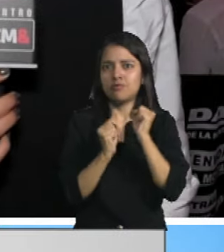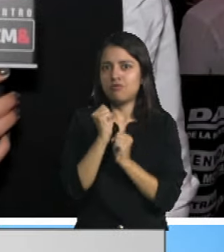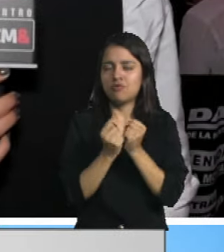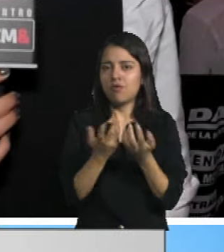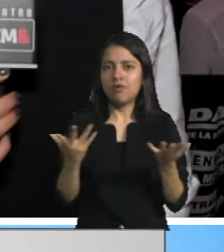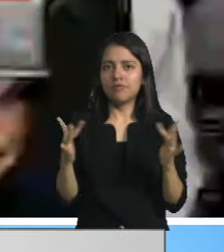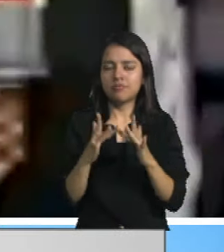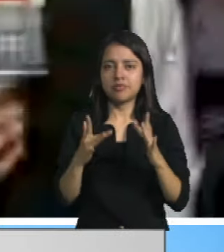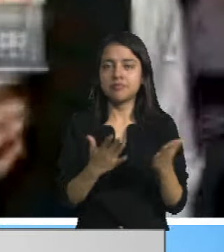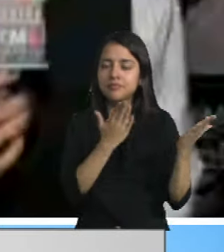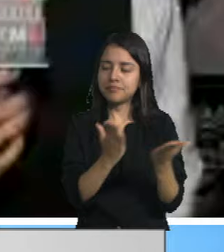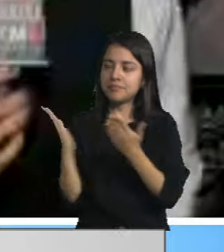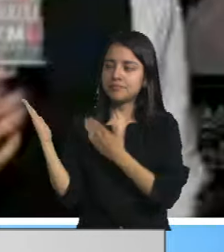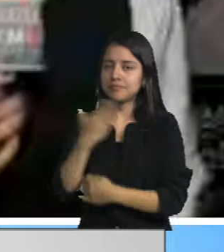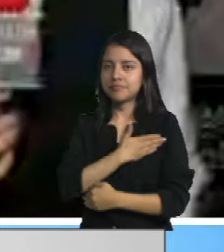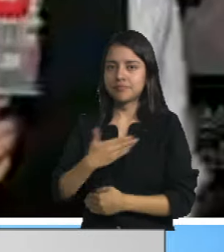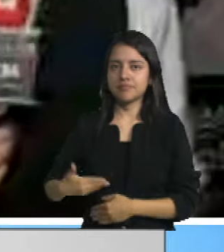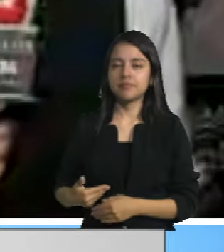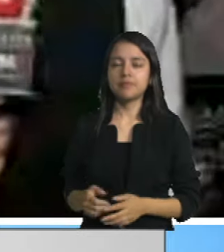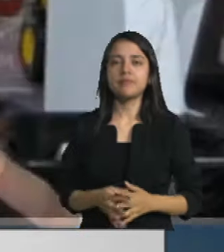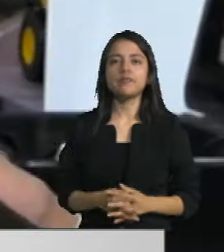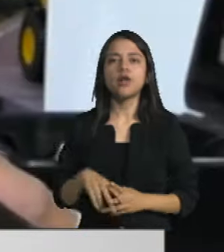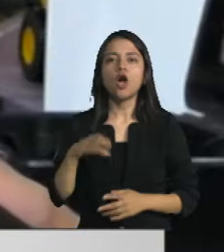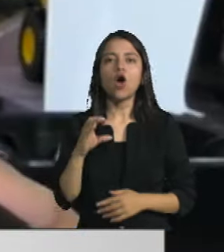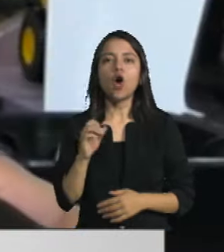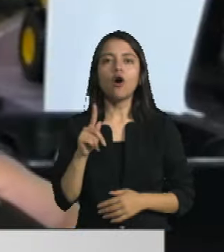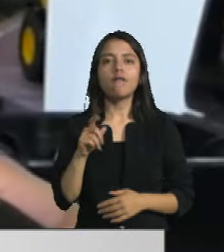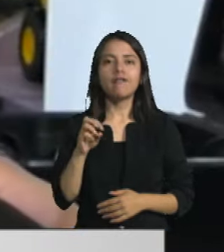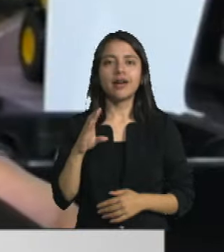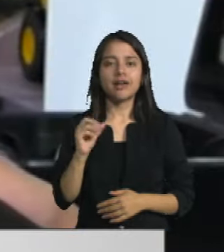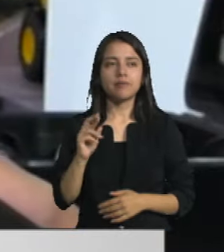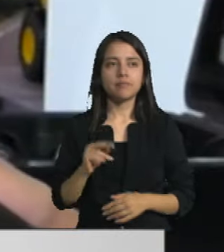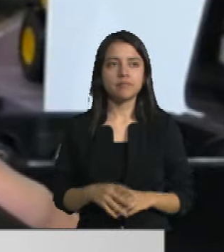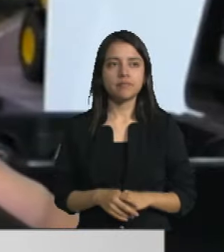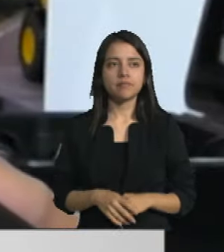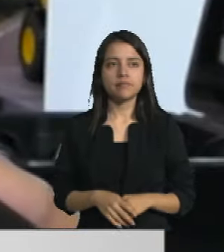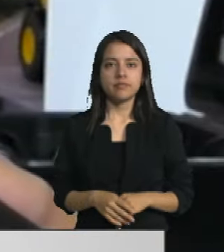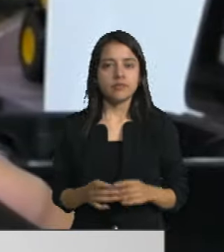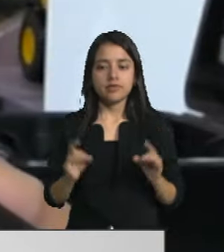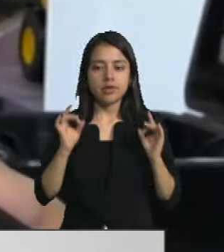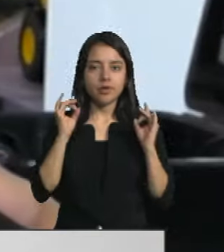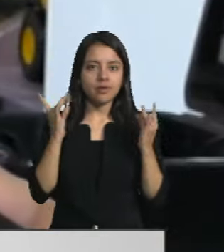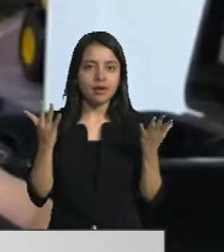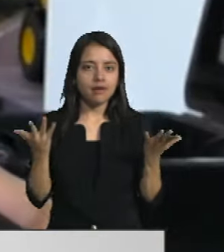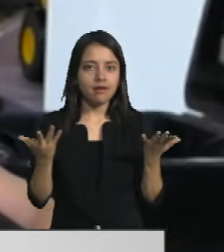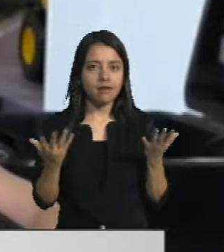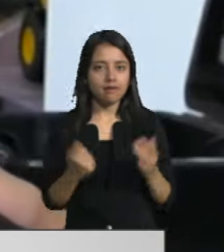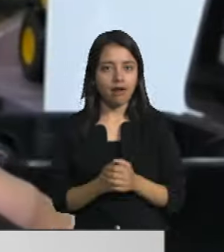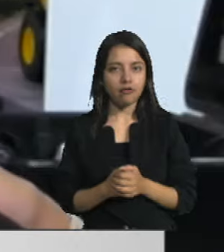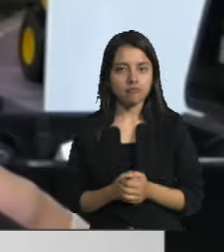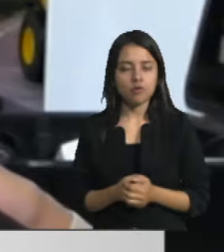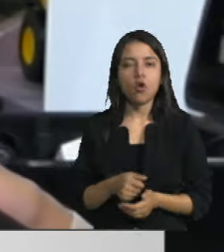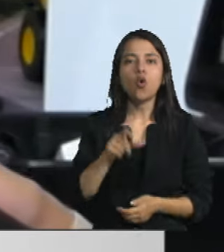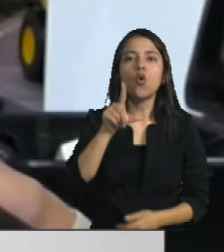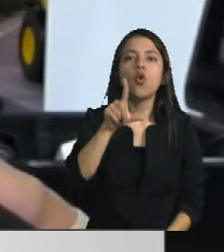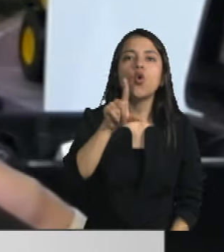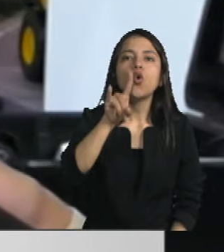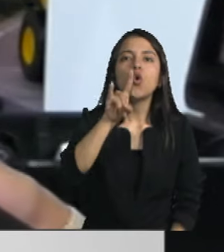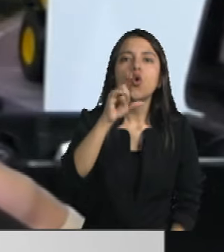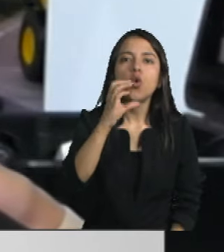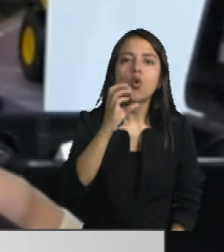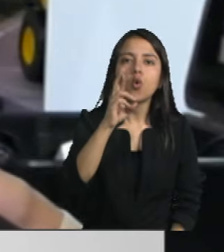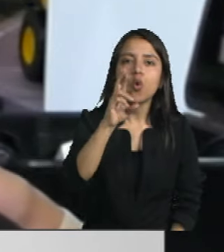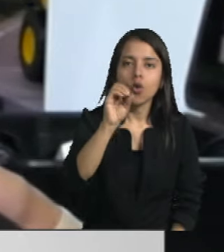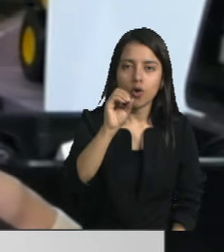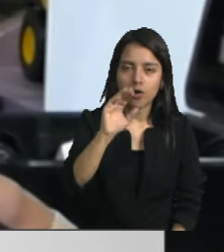vías del país. Esto dijo la presidenta de Colfecar. Lo más grave que se va a presentar en este momento es un lucro cesante. ¿Por qué? Porque si un vehículo